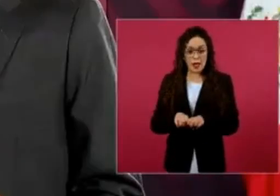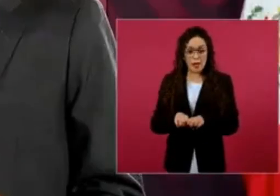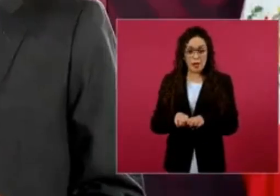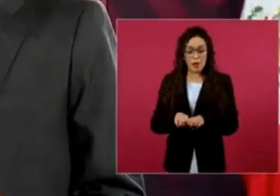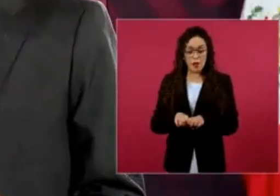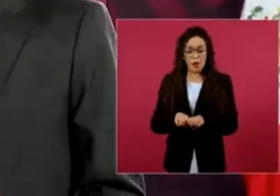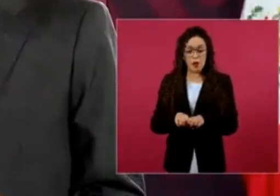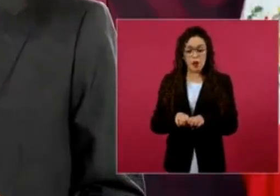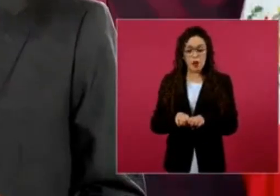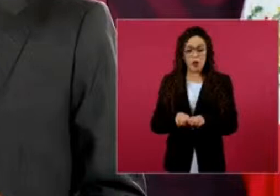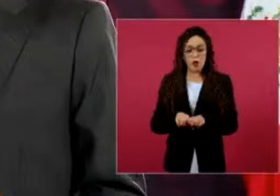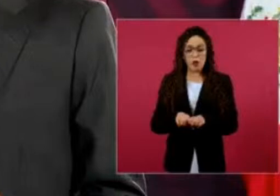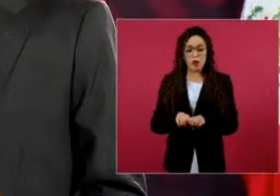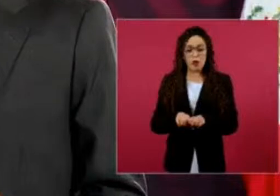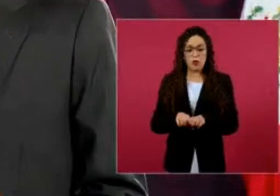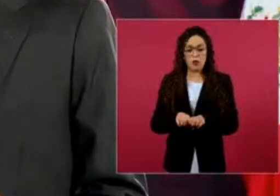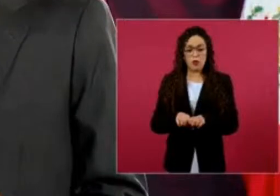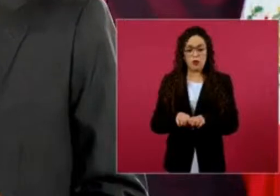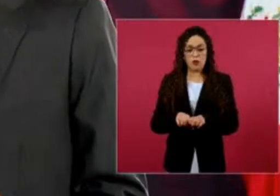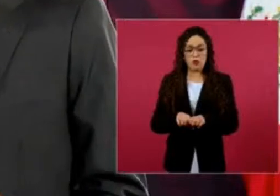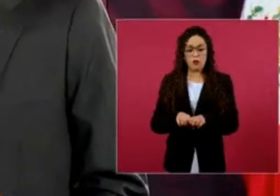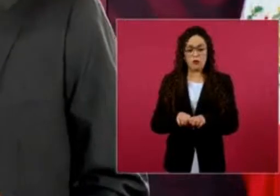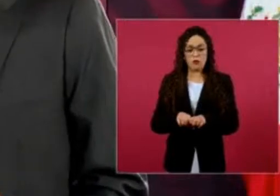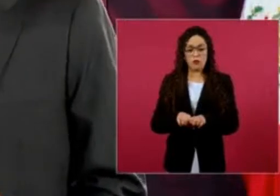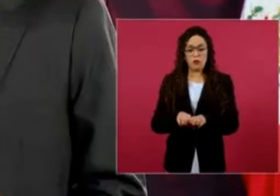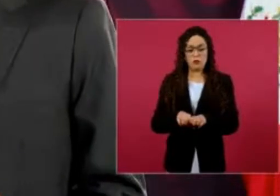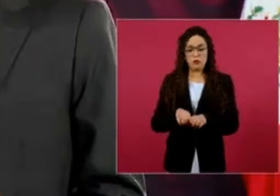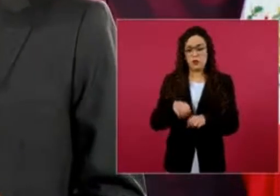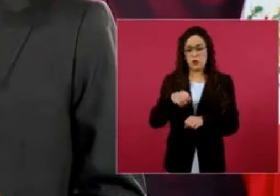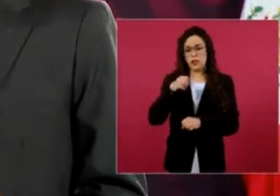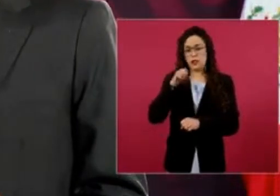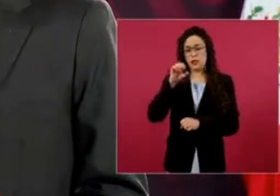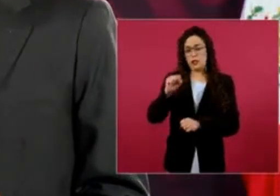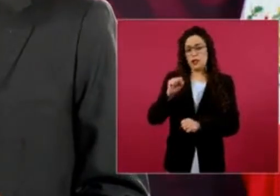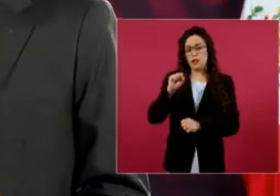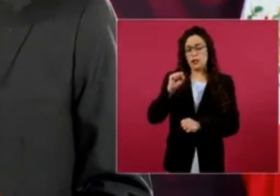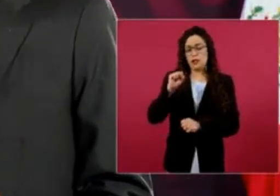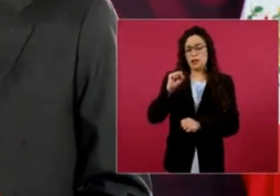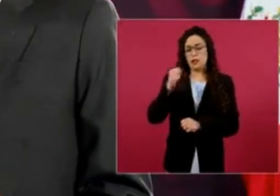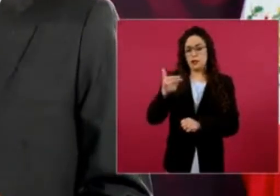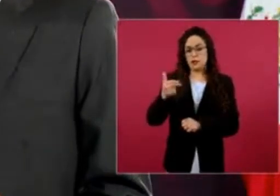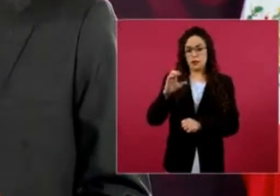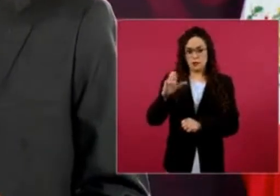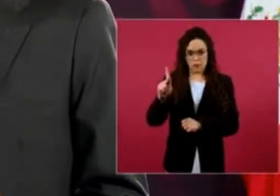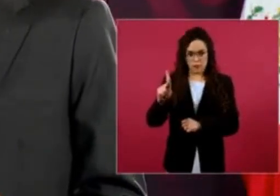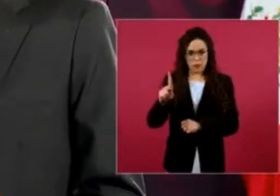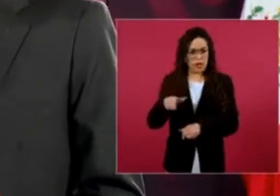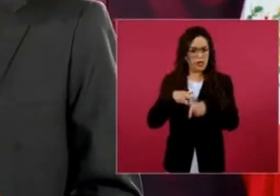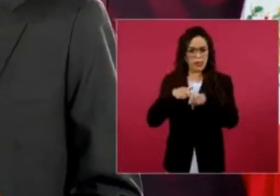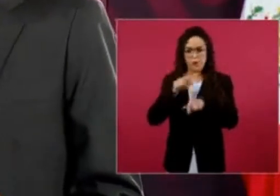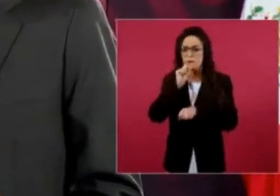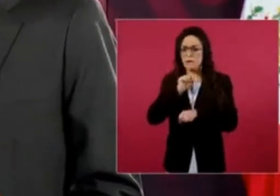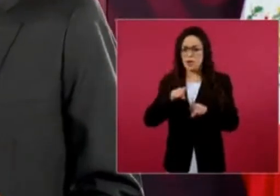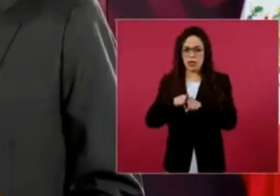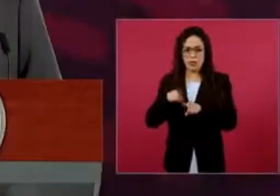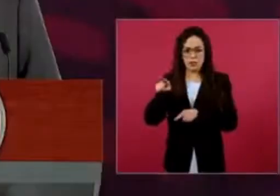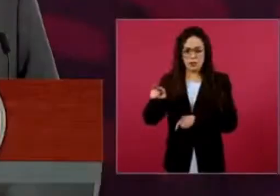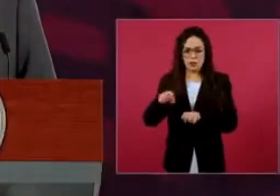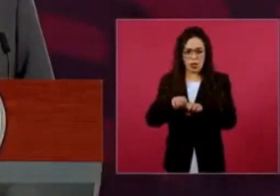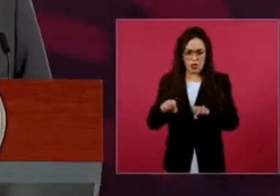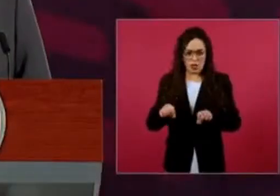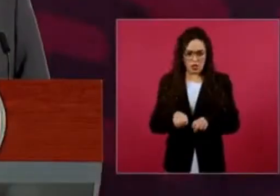en la Secretaría de Hacienda. Bueno, el secretario de